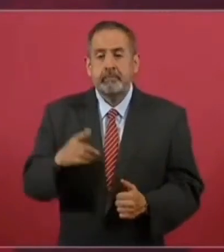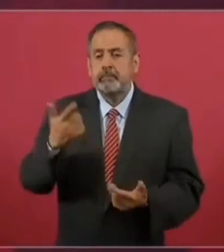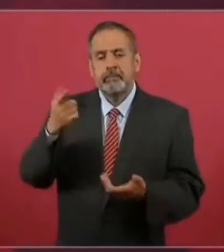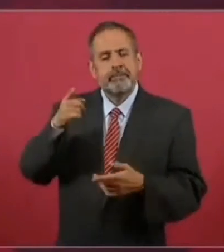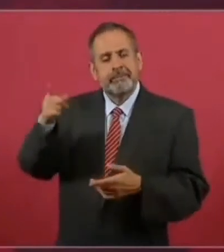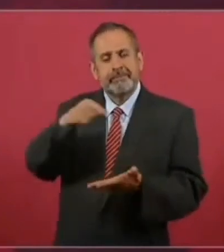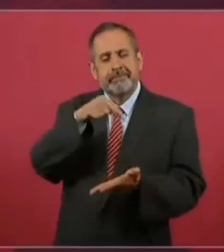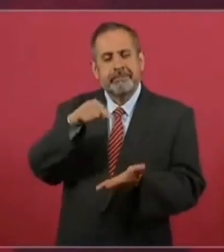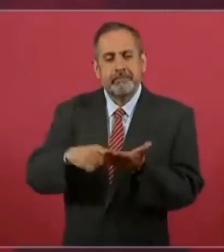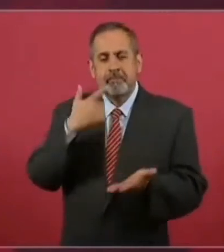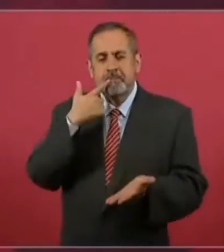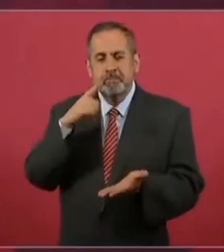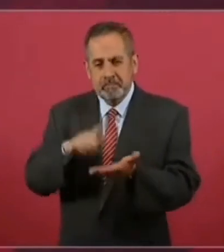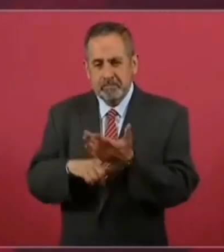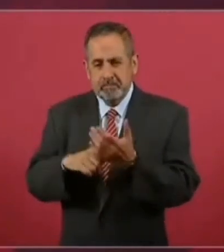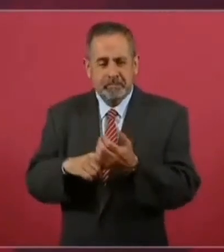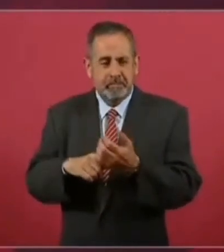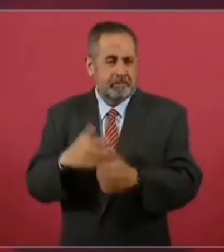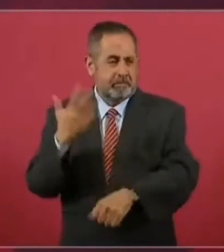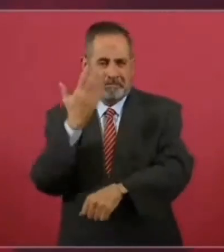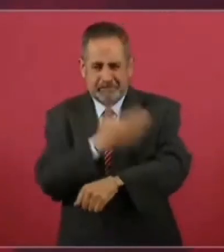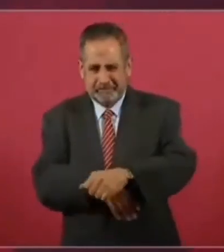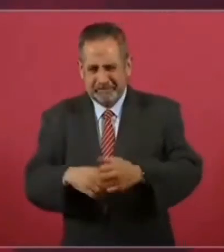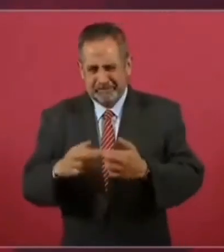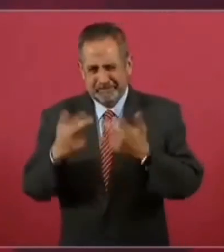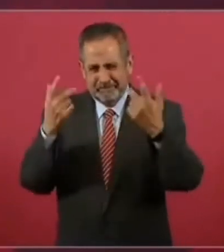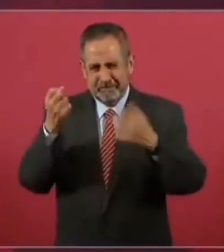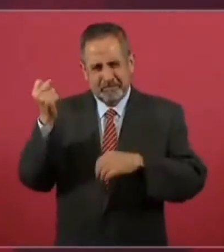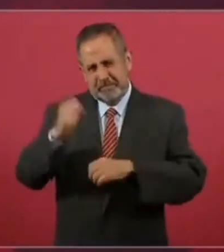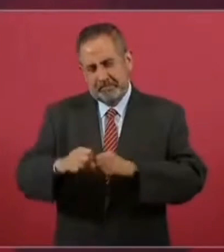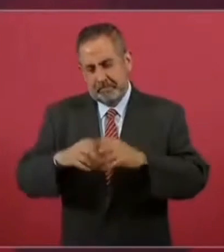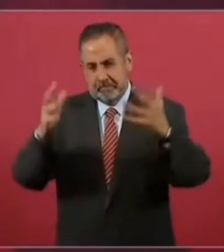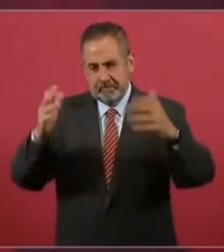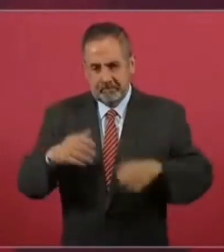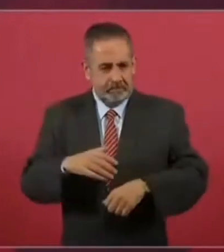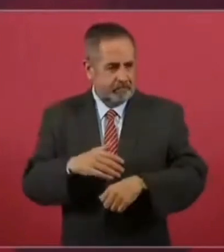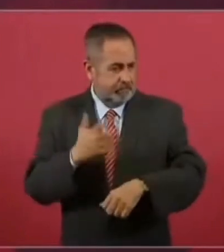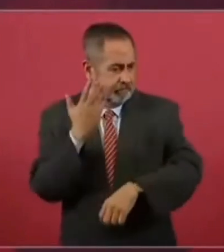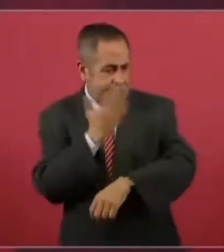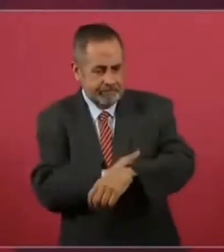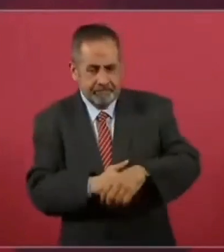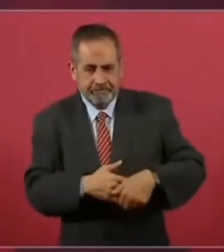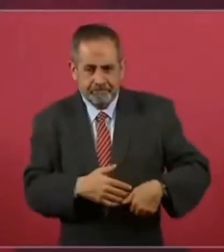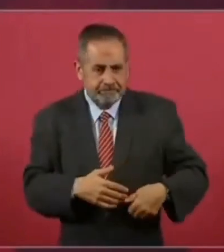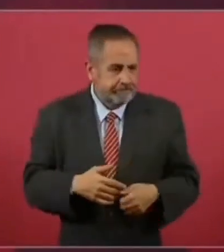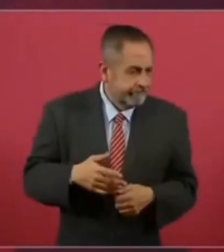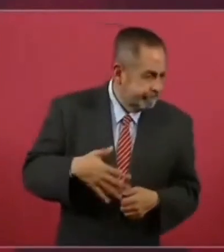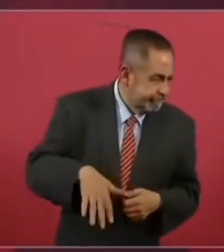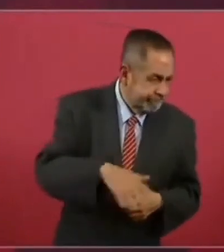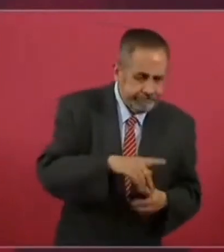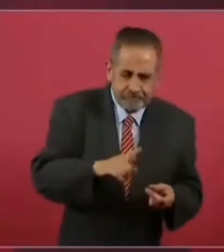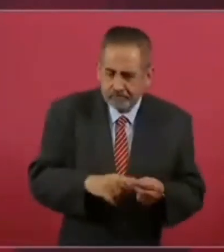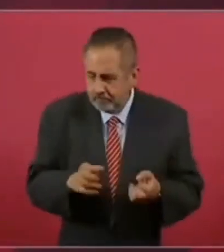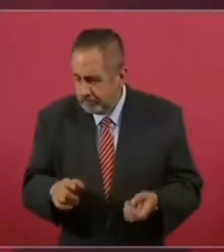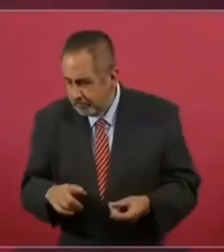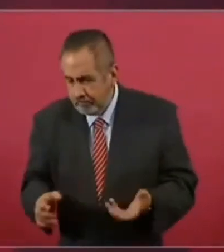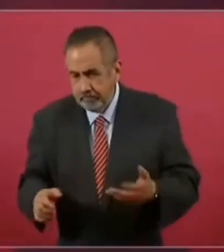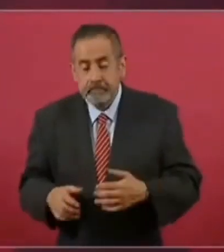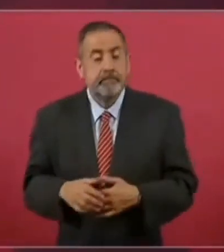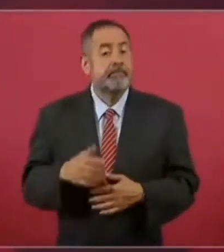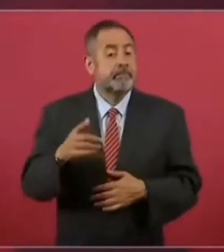le vuelan el brazo, no encontraban su brazo y